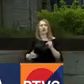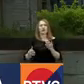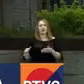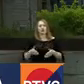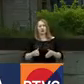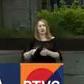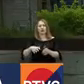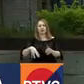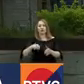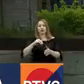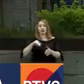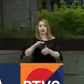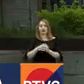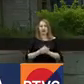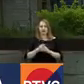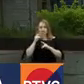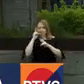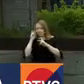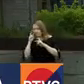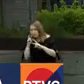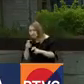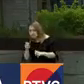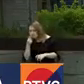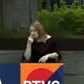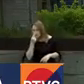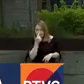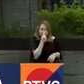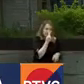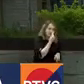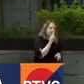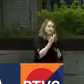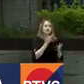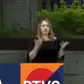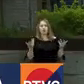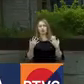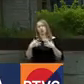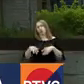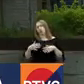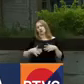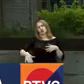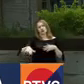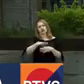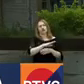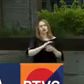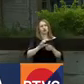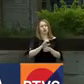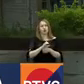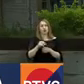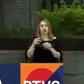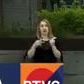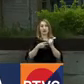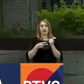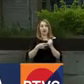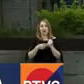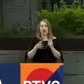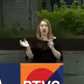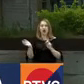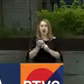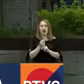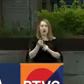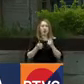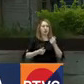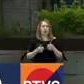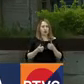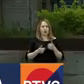del magdalena investigando un poco y merodeando un poco por esta hermosísima ciudad como lo es la ciudad de neiva nos encontramos con